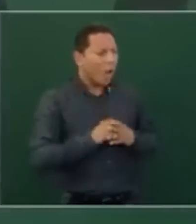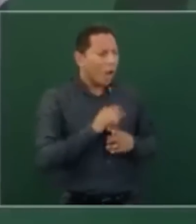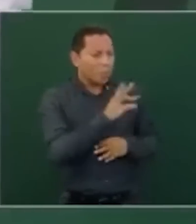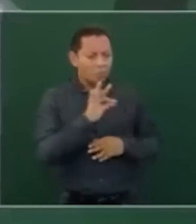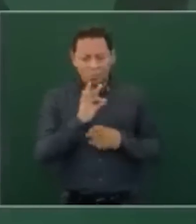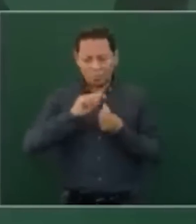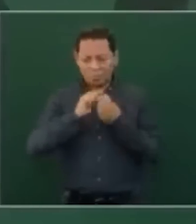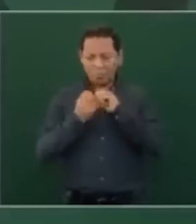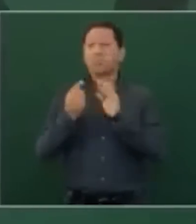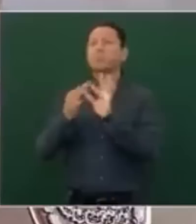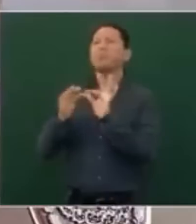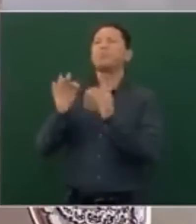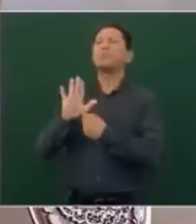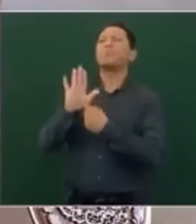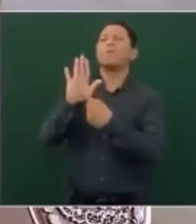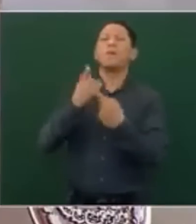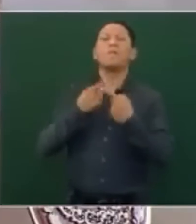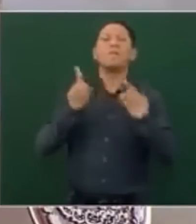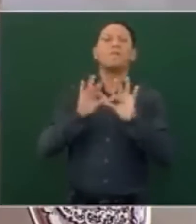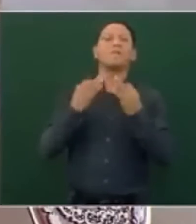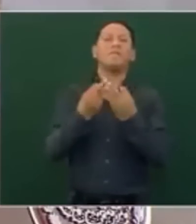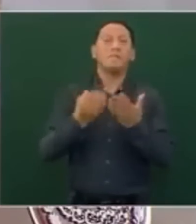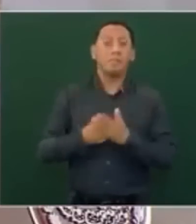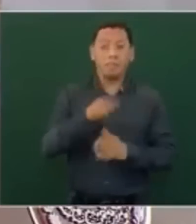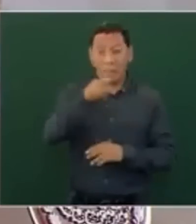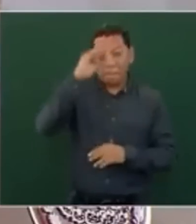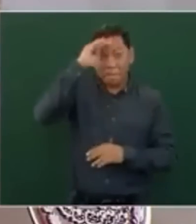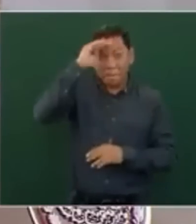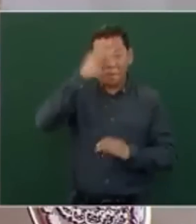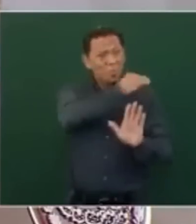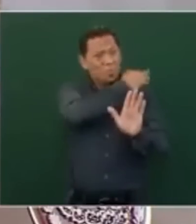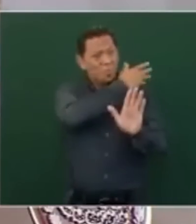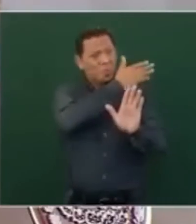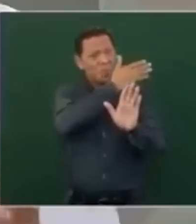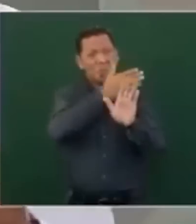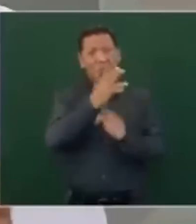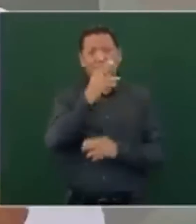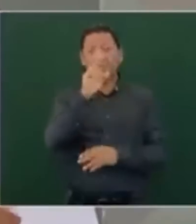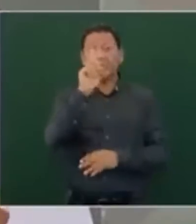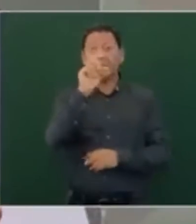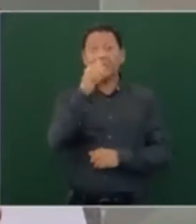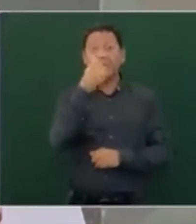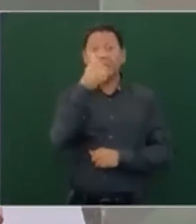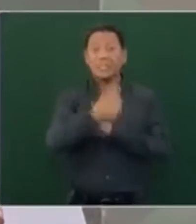Pero imagínense, en 36 años de dominio